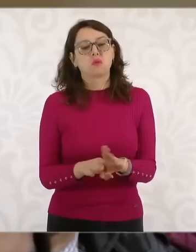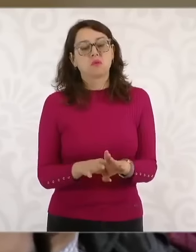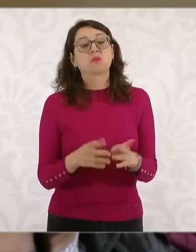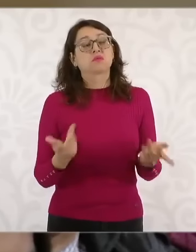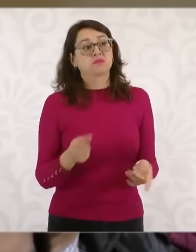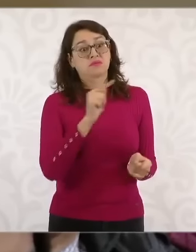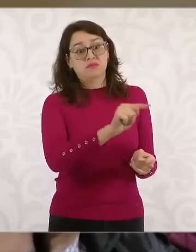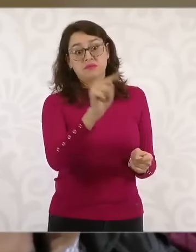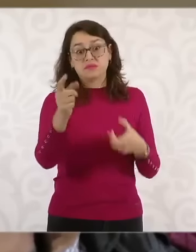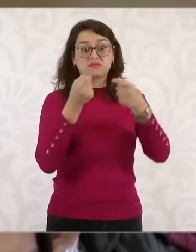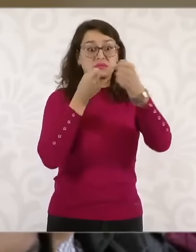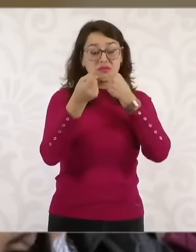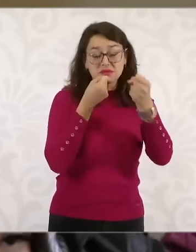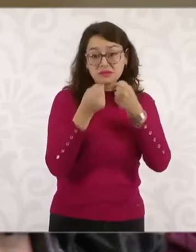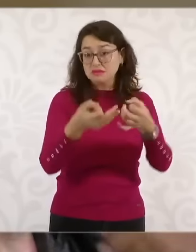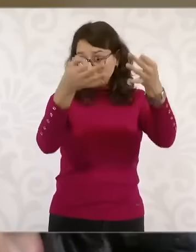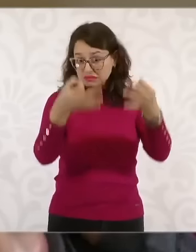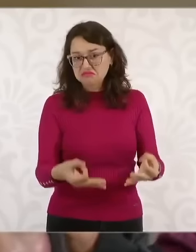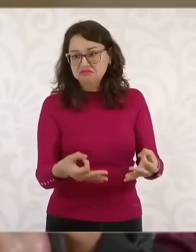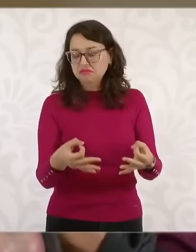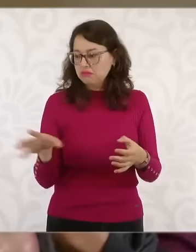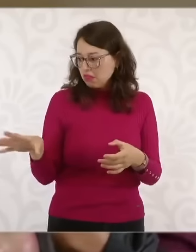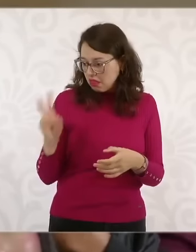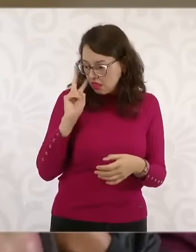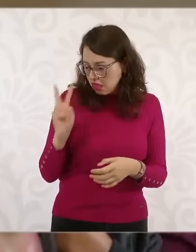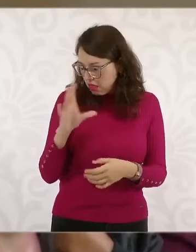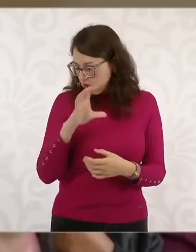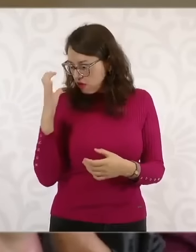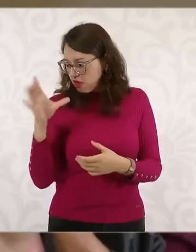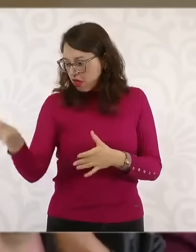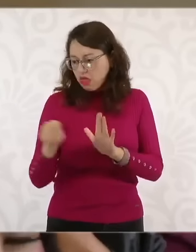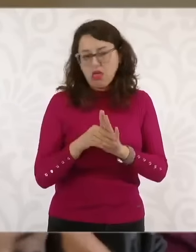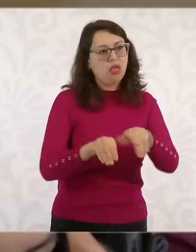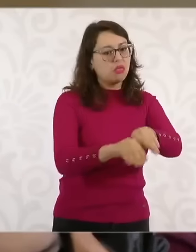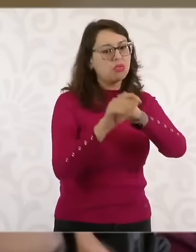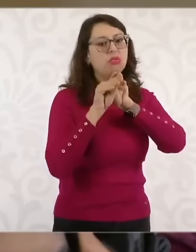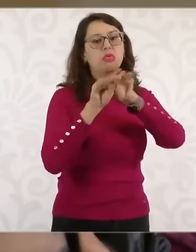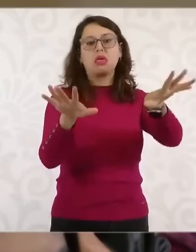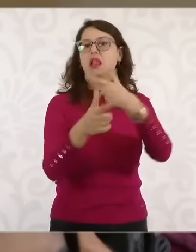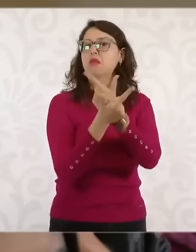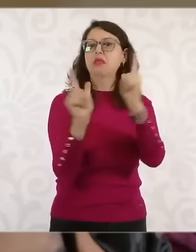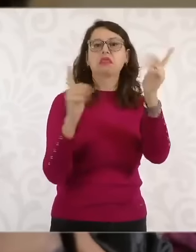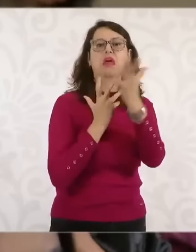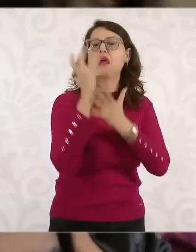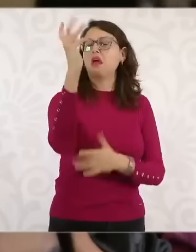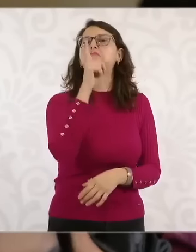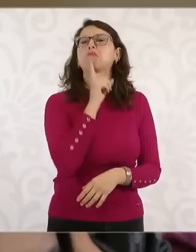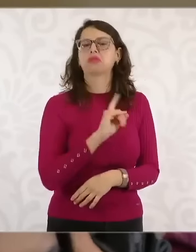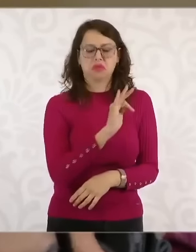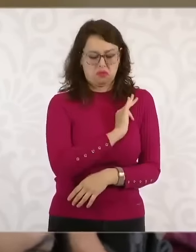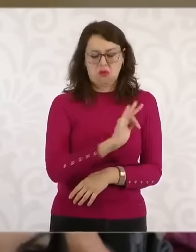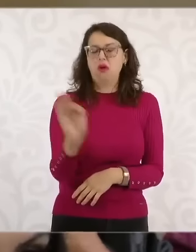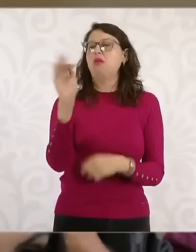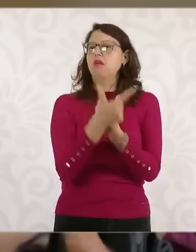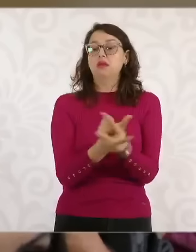incluso algunos medios de comunicación de este concepto de máximas libertades. Como se sabe,